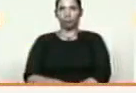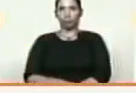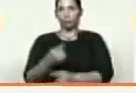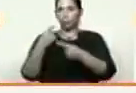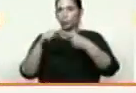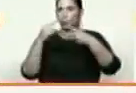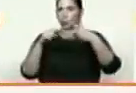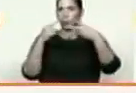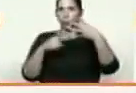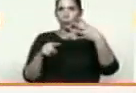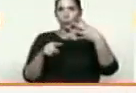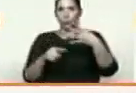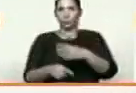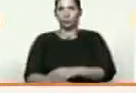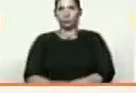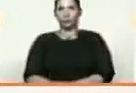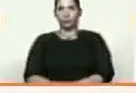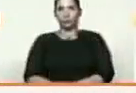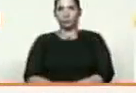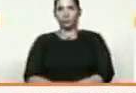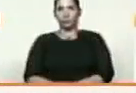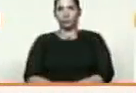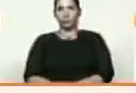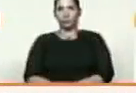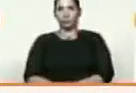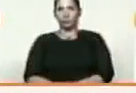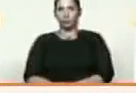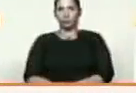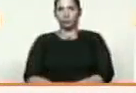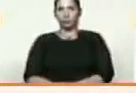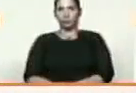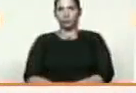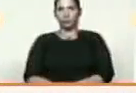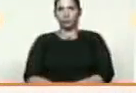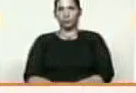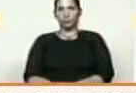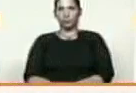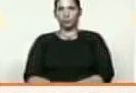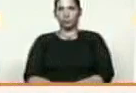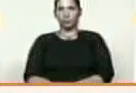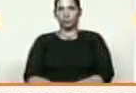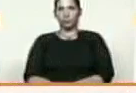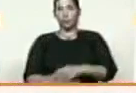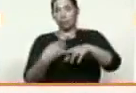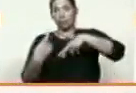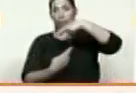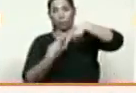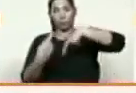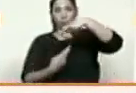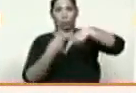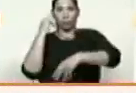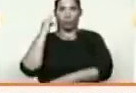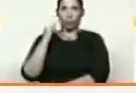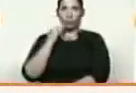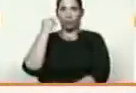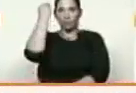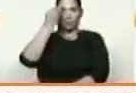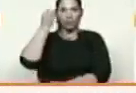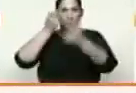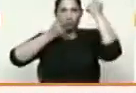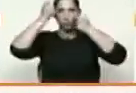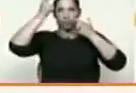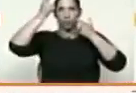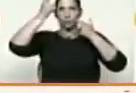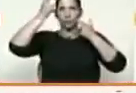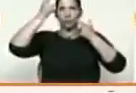cosas. No le perdonan a la Revolución Bolivariana y al pensamiento de Chávez y